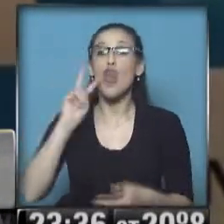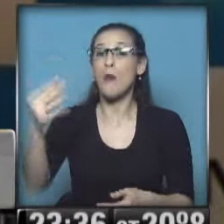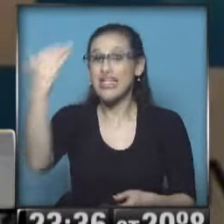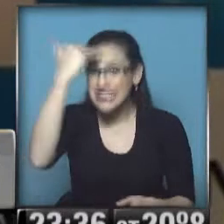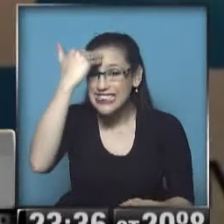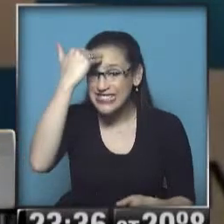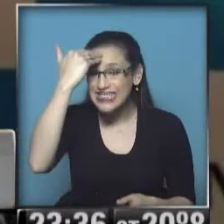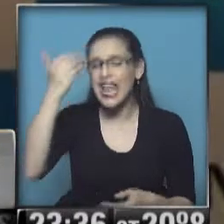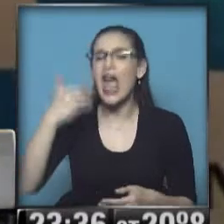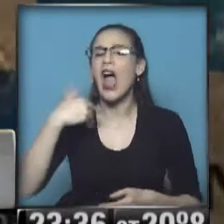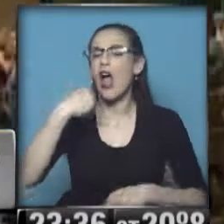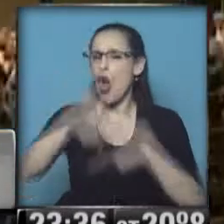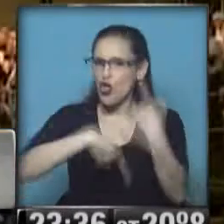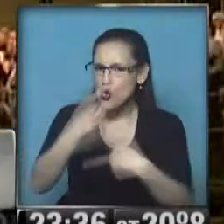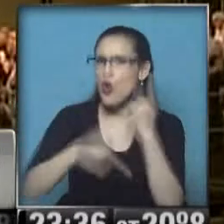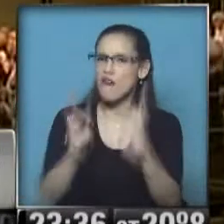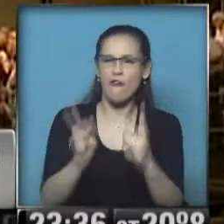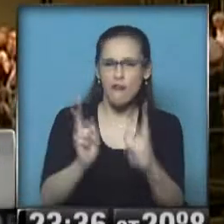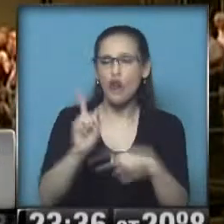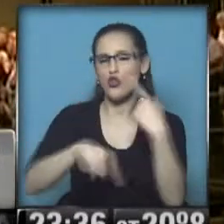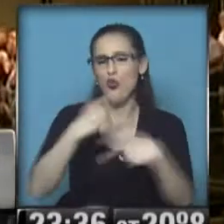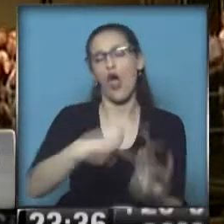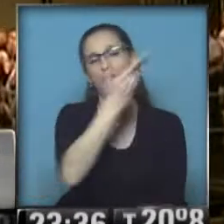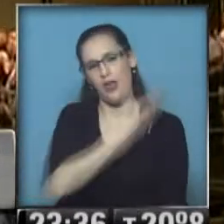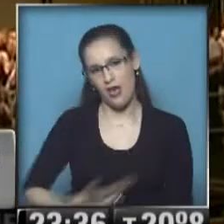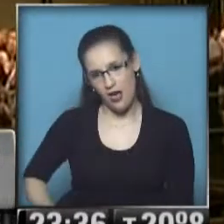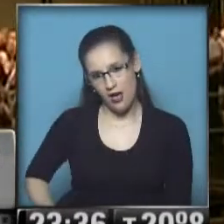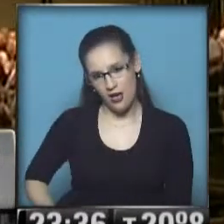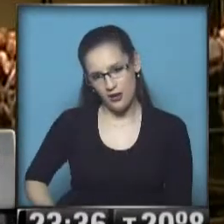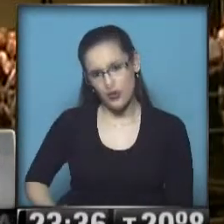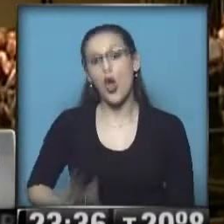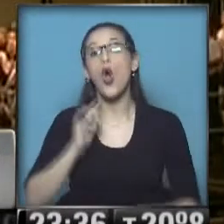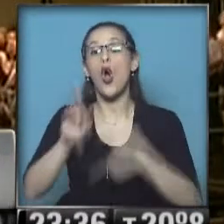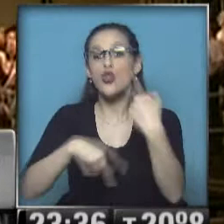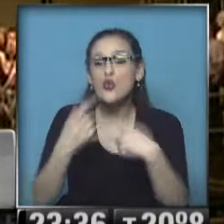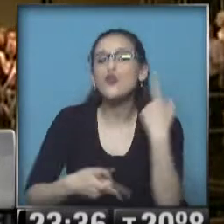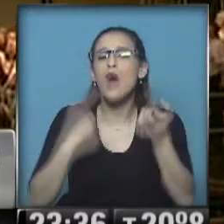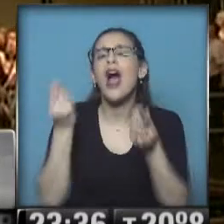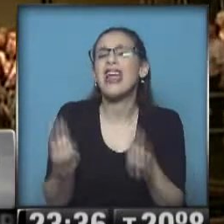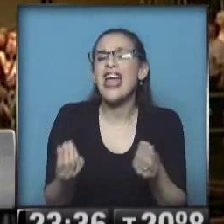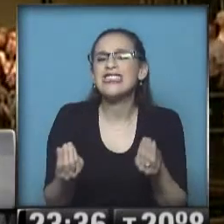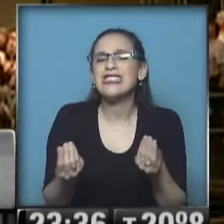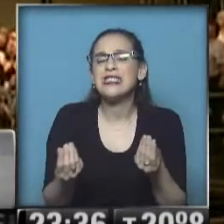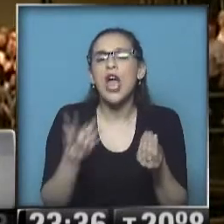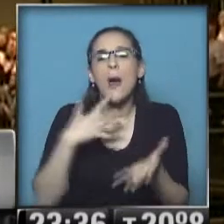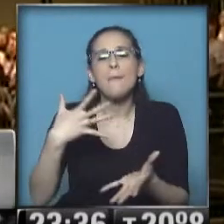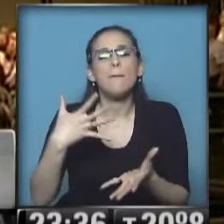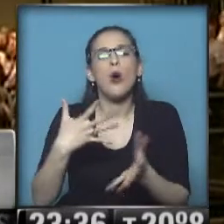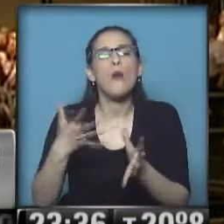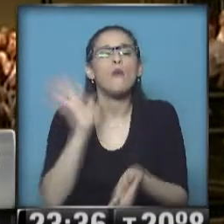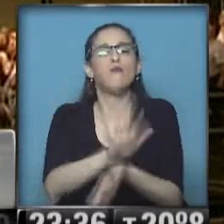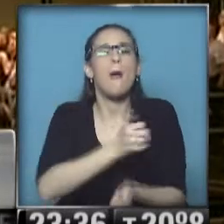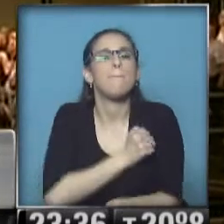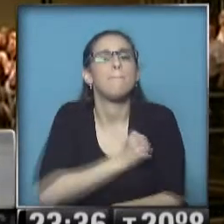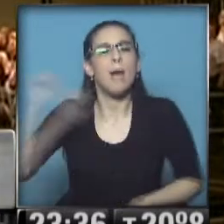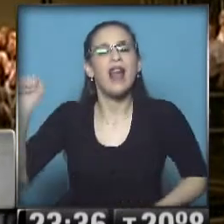los pregoneros de la restauración y avanzaremos en la realización definitiva de esa patria justa, libre y